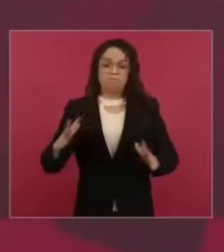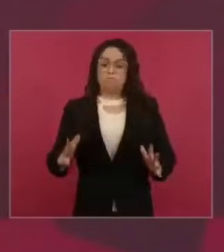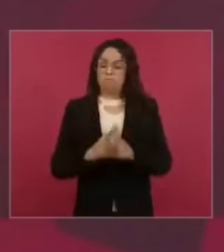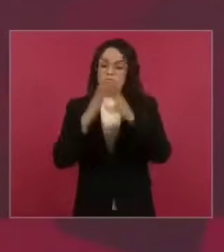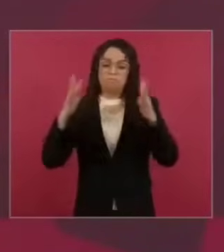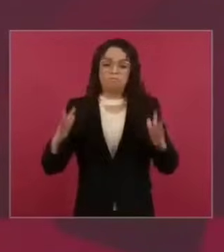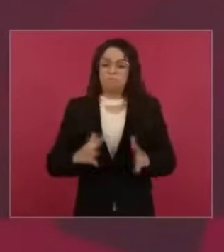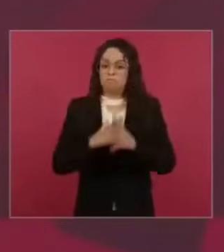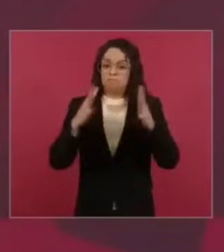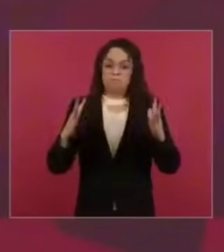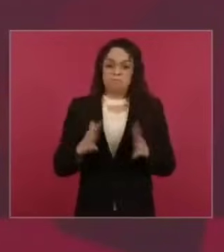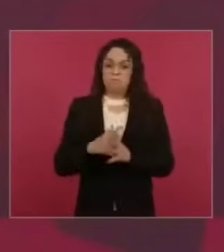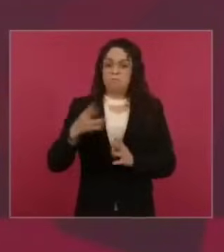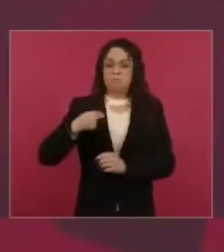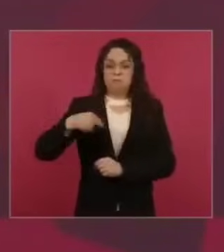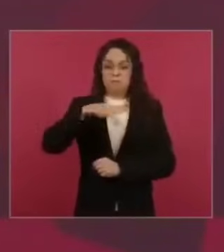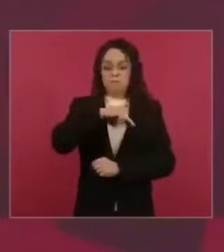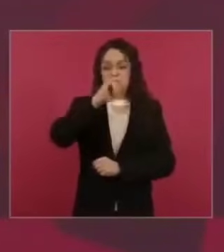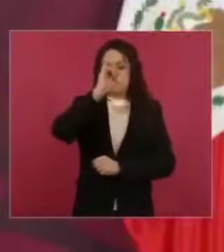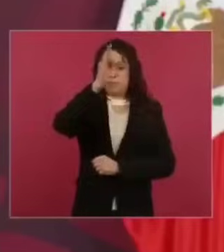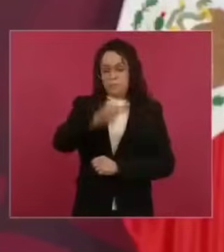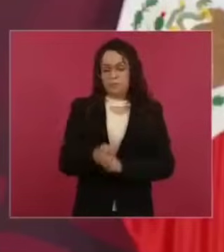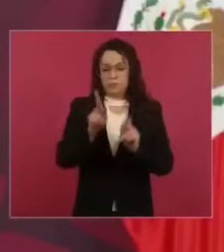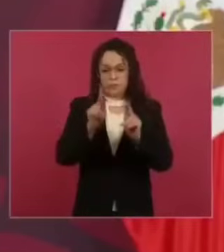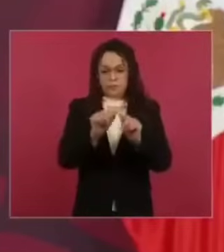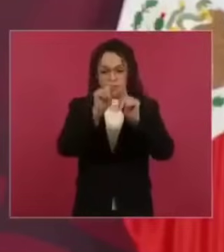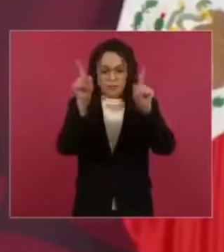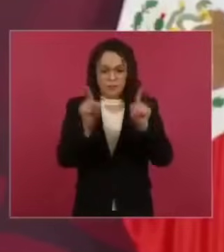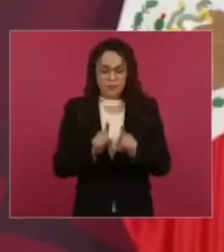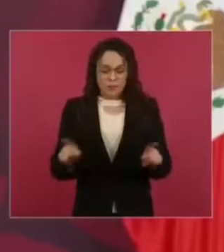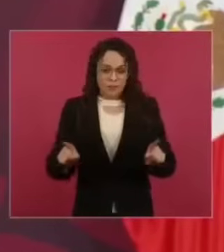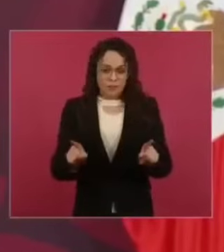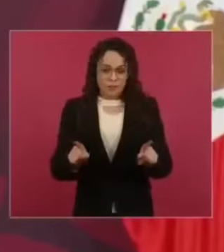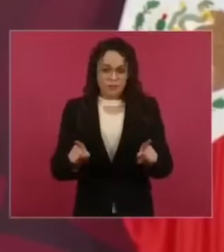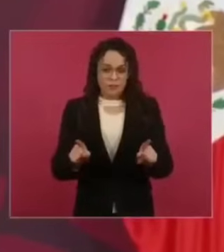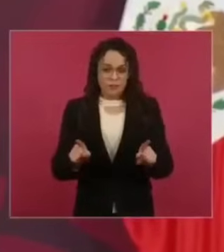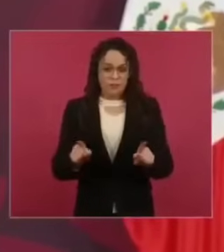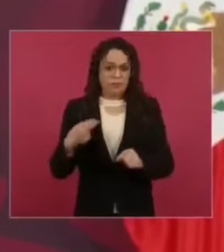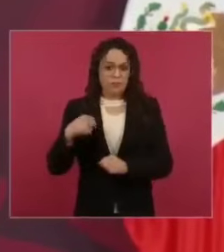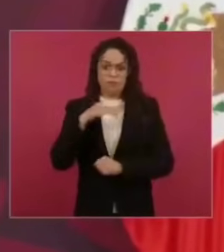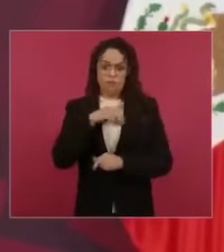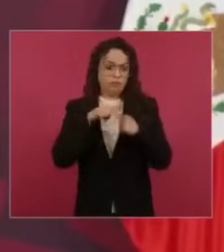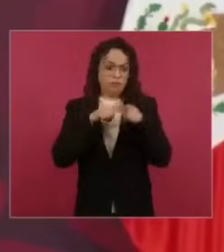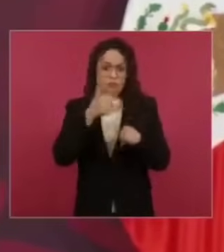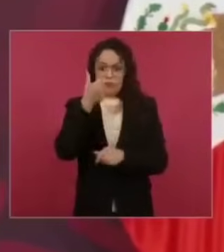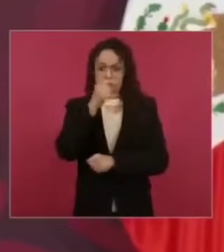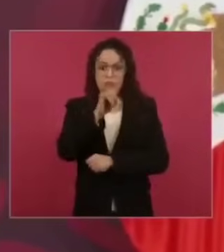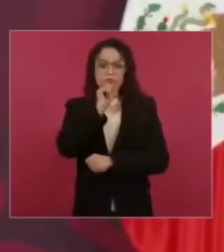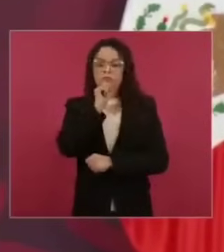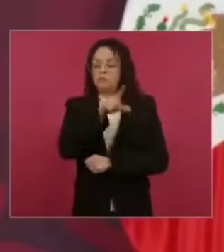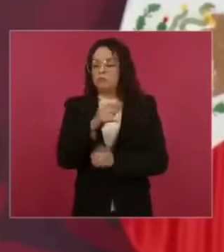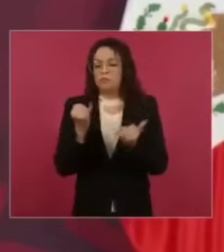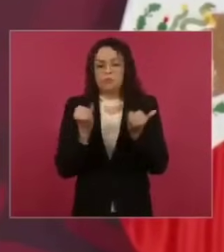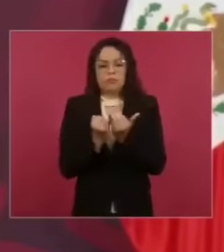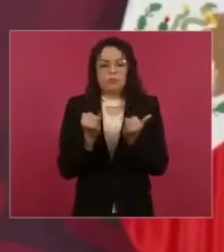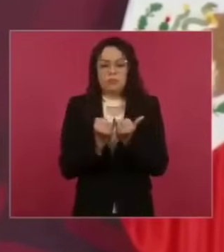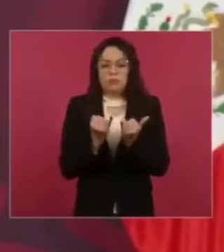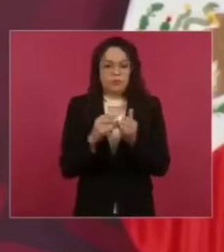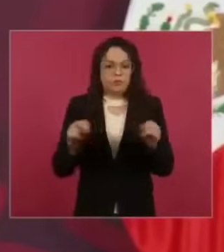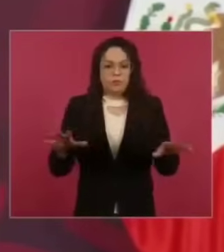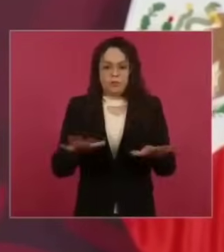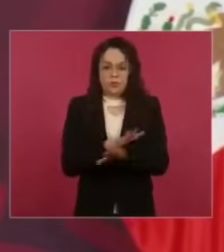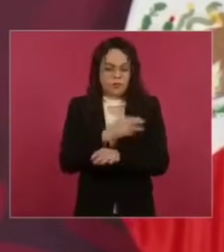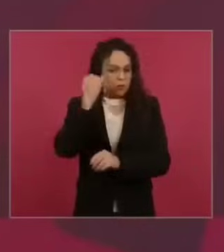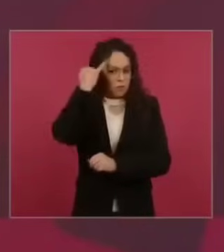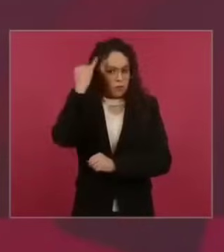que el dinero de los trabajadores perdiera poder adquisitivo y que cada vez se empobreciera más nuestro país. Esto se